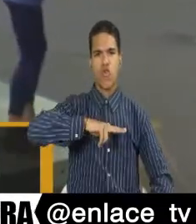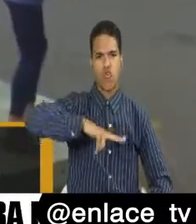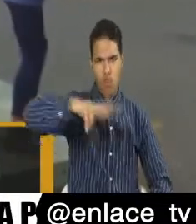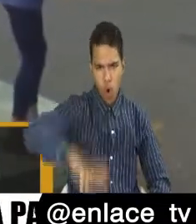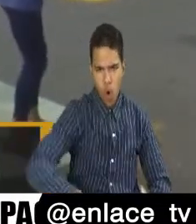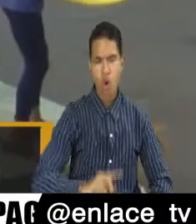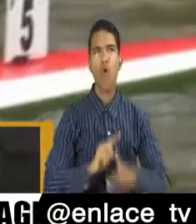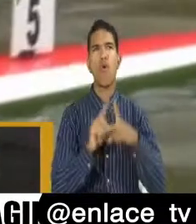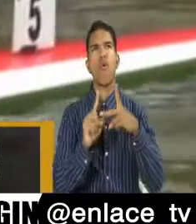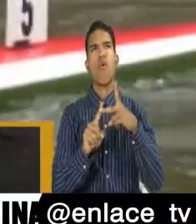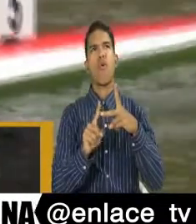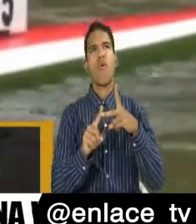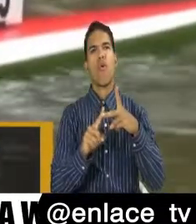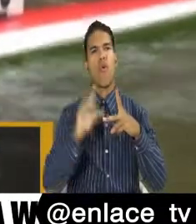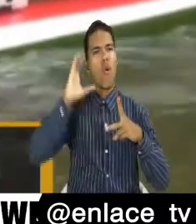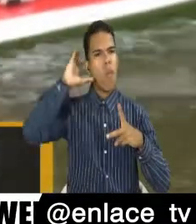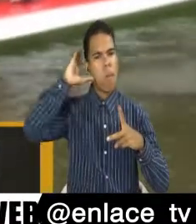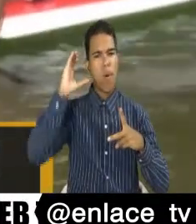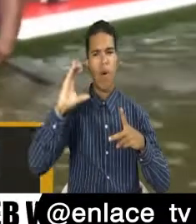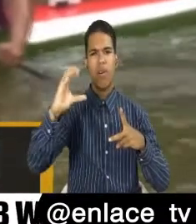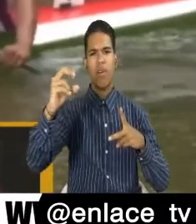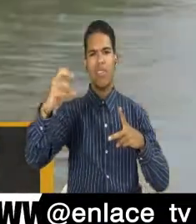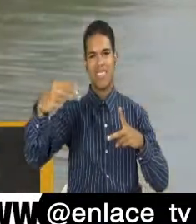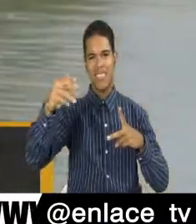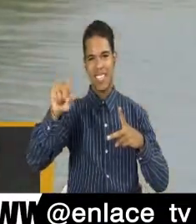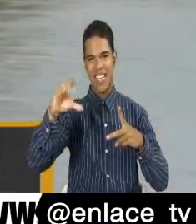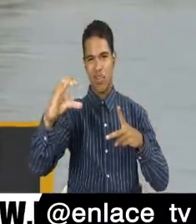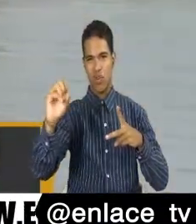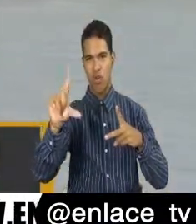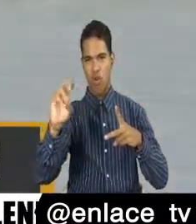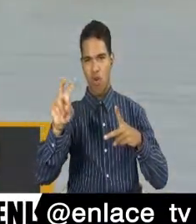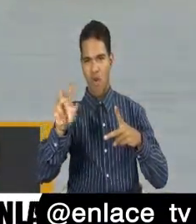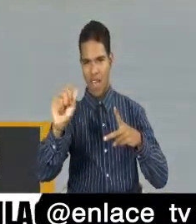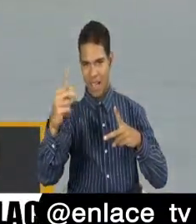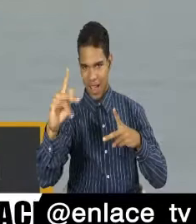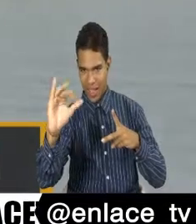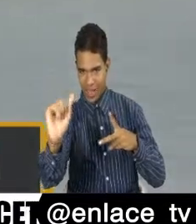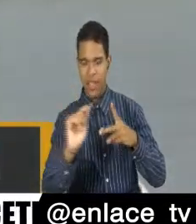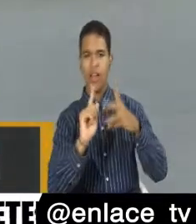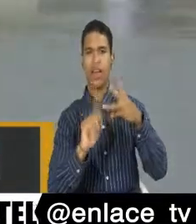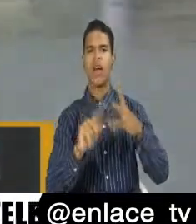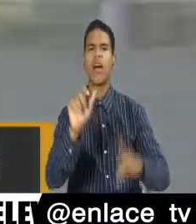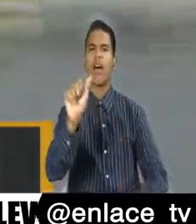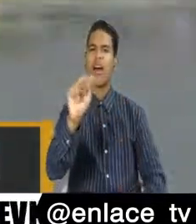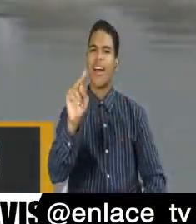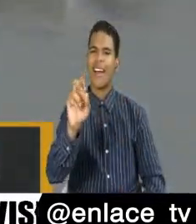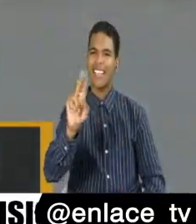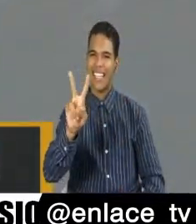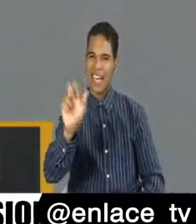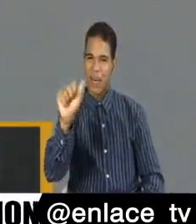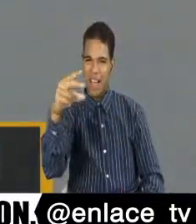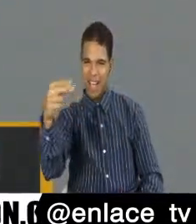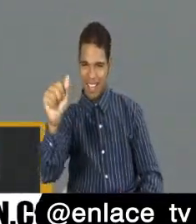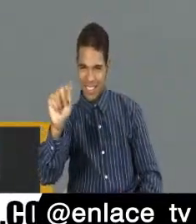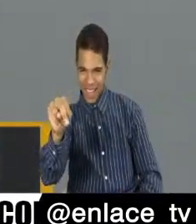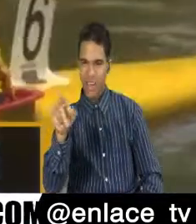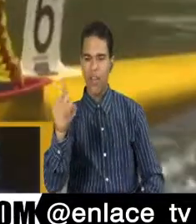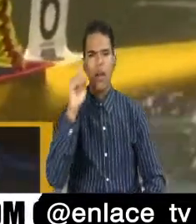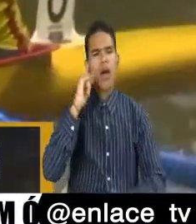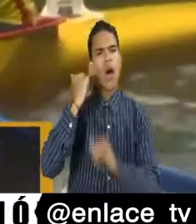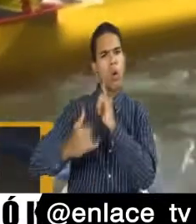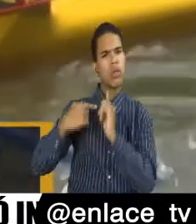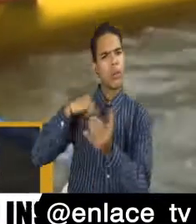en Checoslovaquia y en Azerbaiyán fue la última competencia.